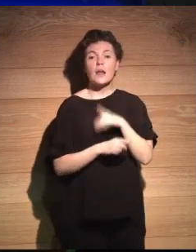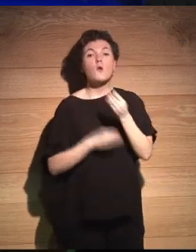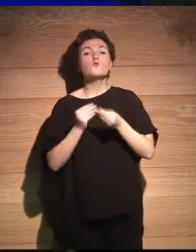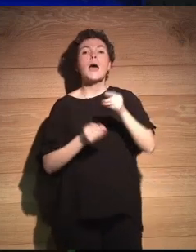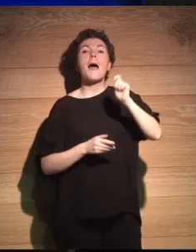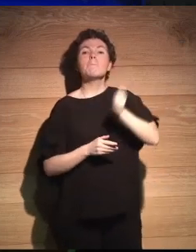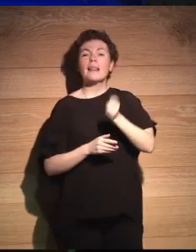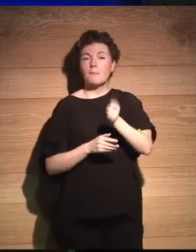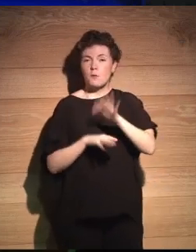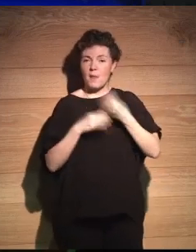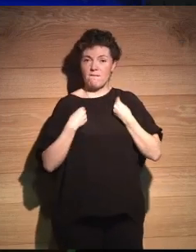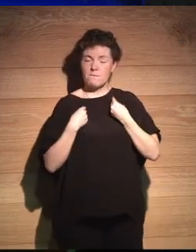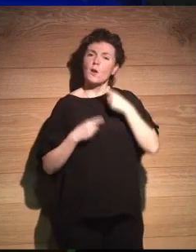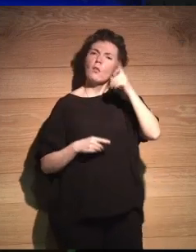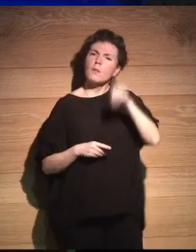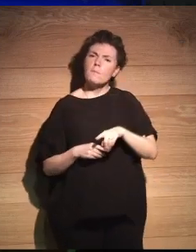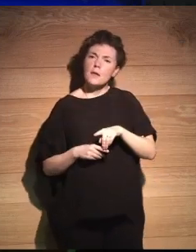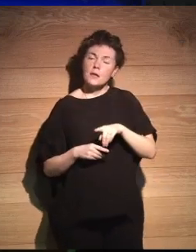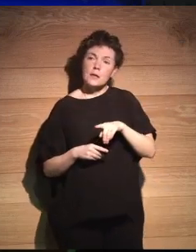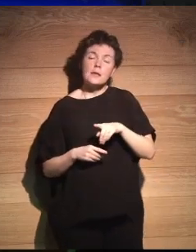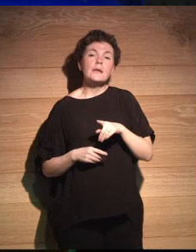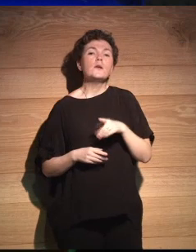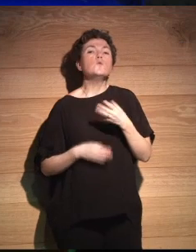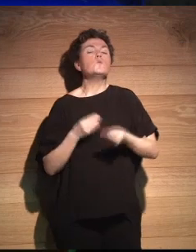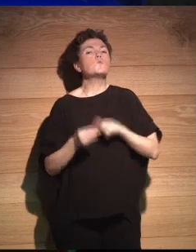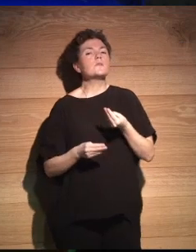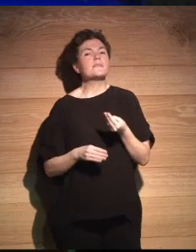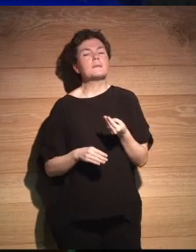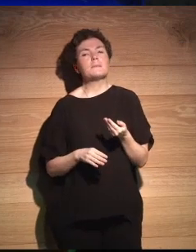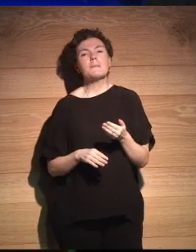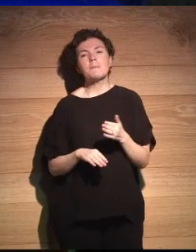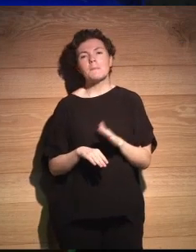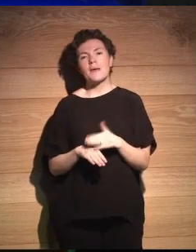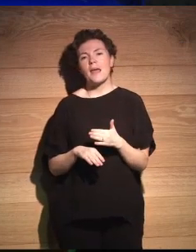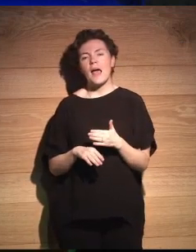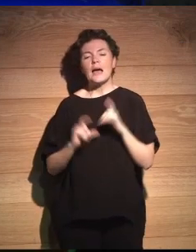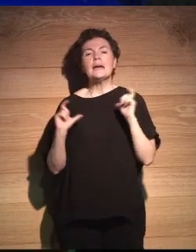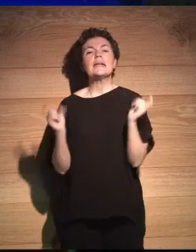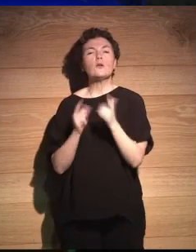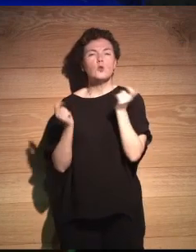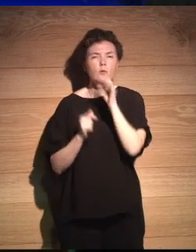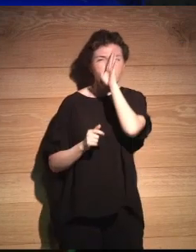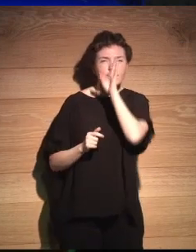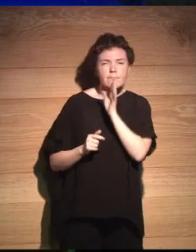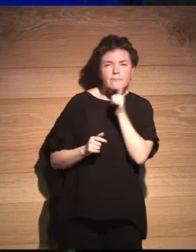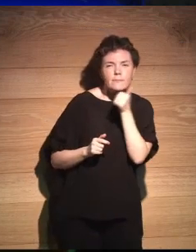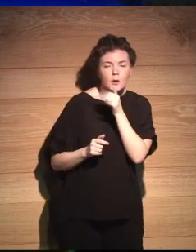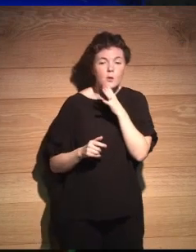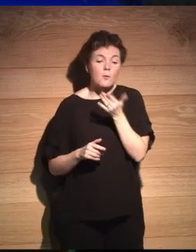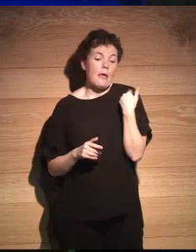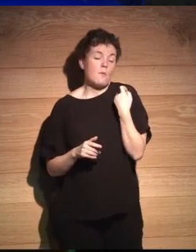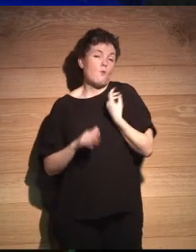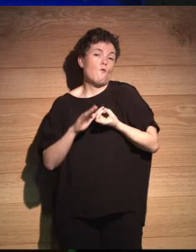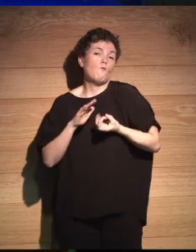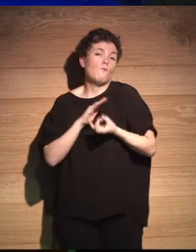para vivienda, pero también, y no sé si sobre todo, para reuniones clandestinas, porque habían fundado poco